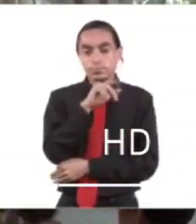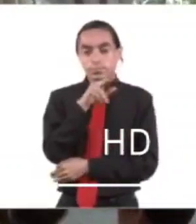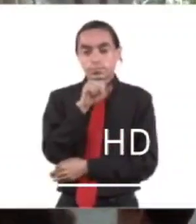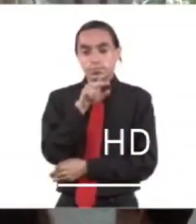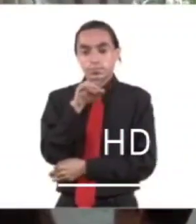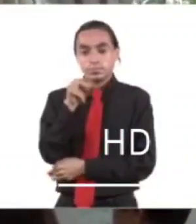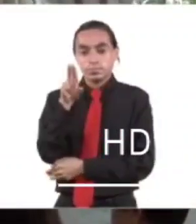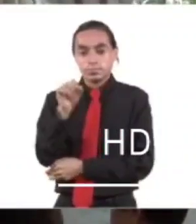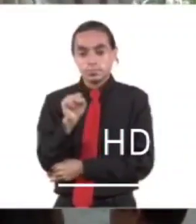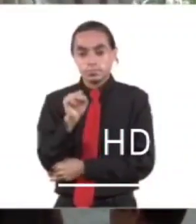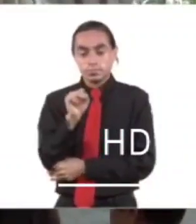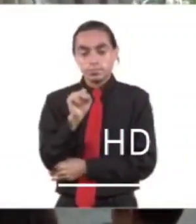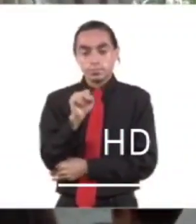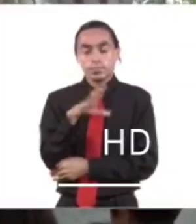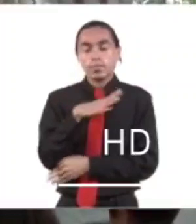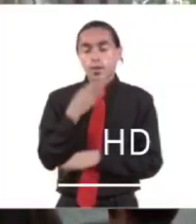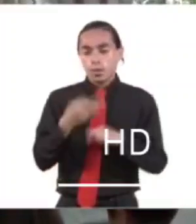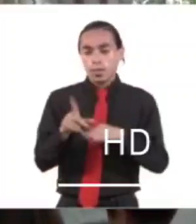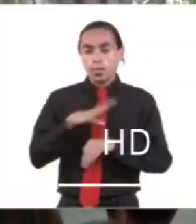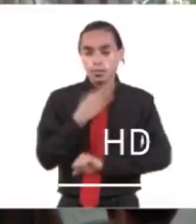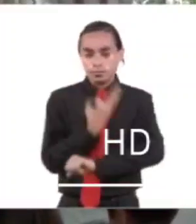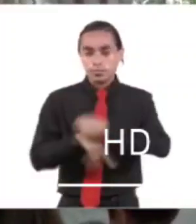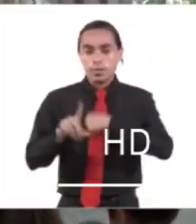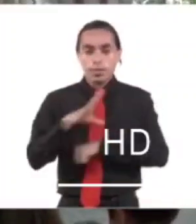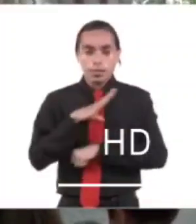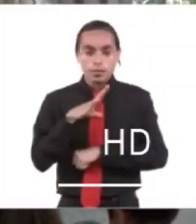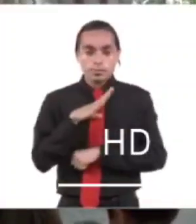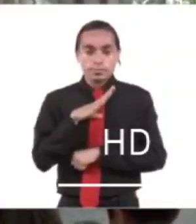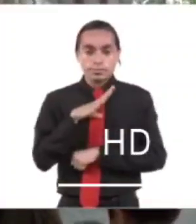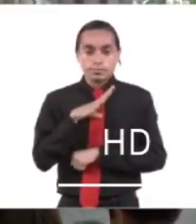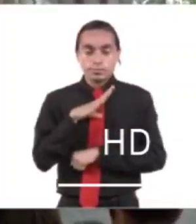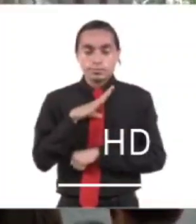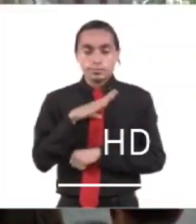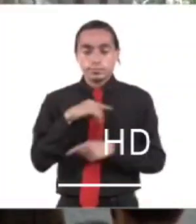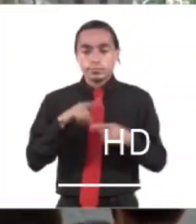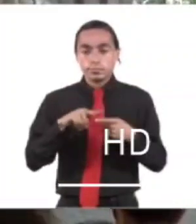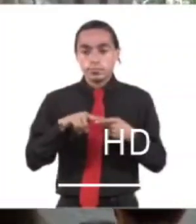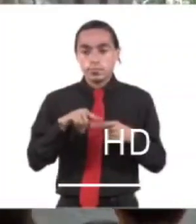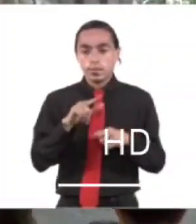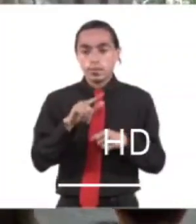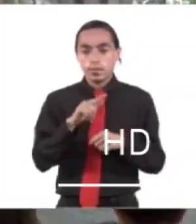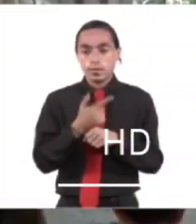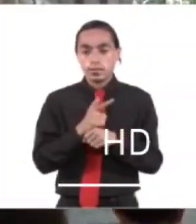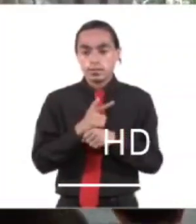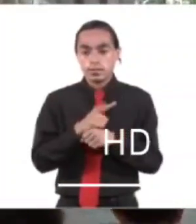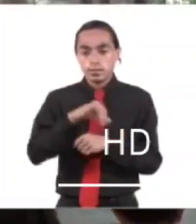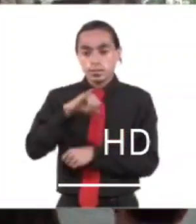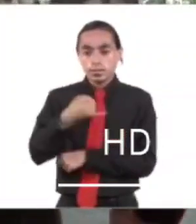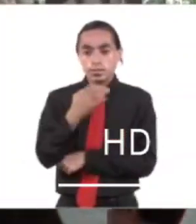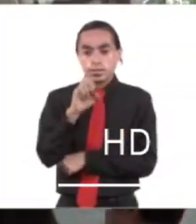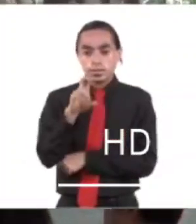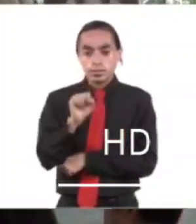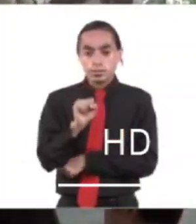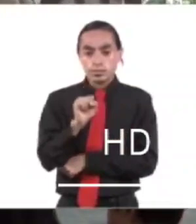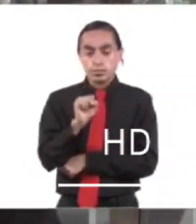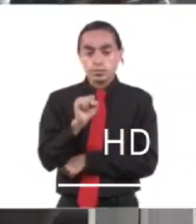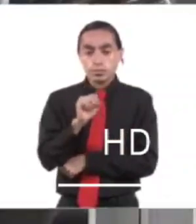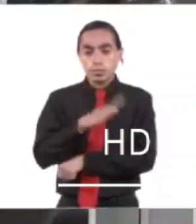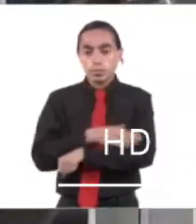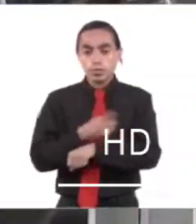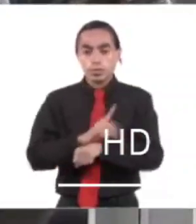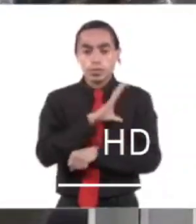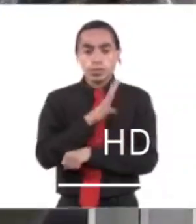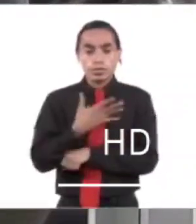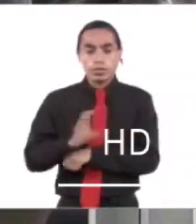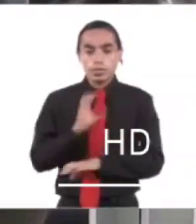esta tarde contamos con la distinguida presencia y damos la bienvenida al licenciado Jesús Ramírez Cuevas, Coordinador General